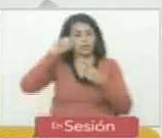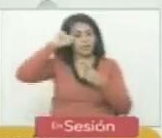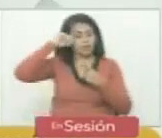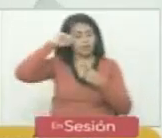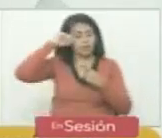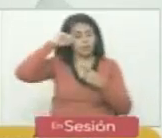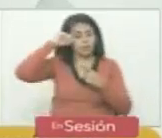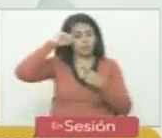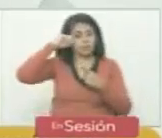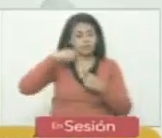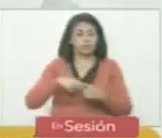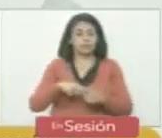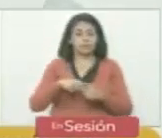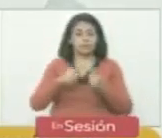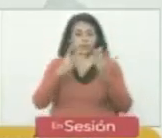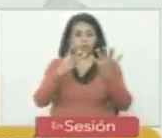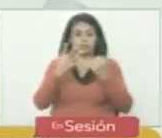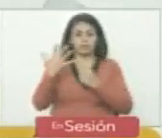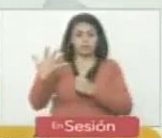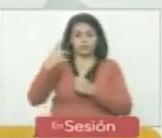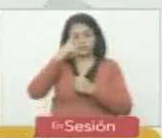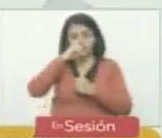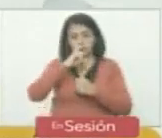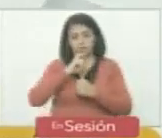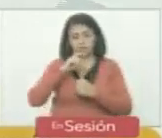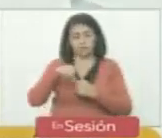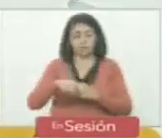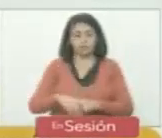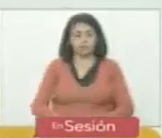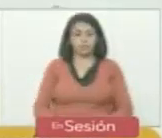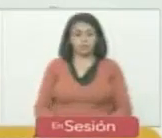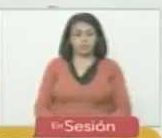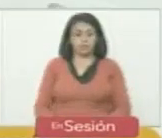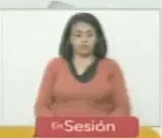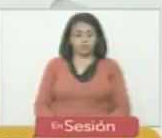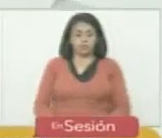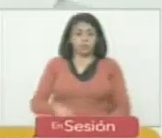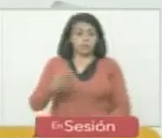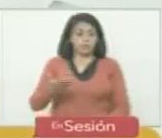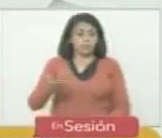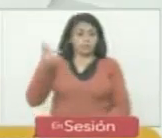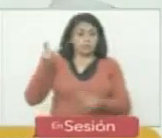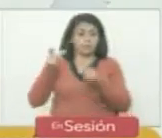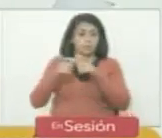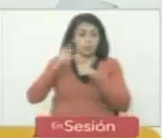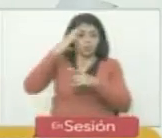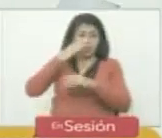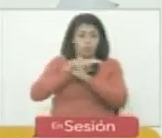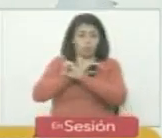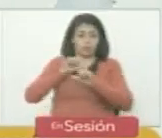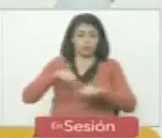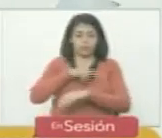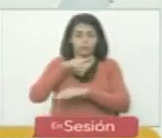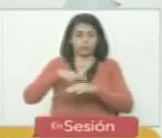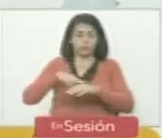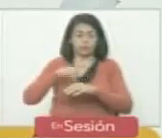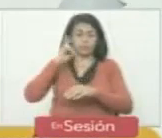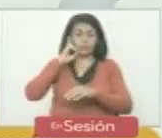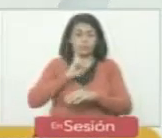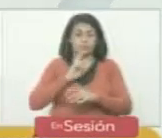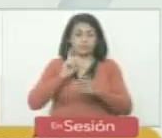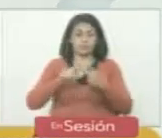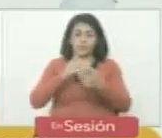conmemorar el 85 aniversario de la gloriosa Guardia Nacional Bolivariana